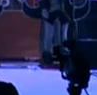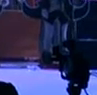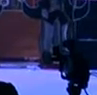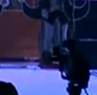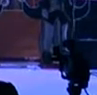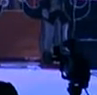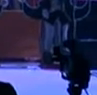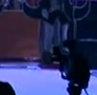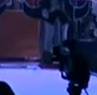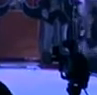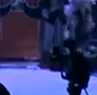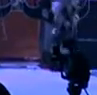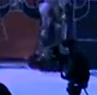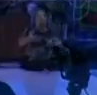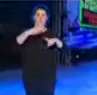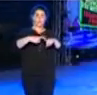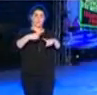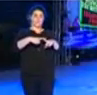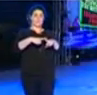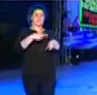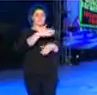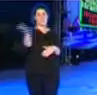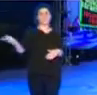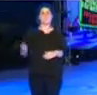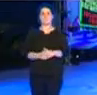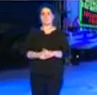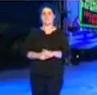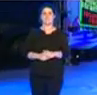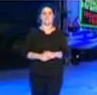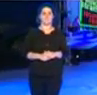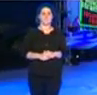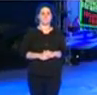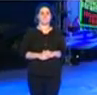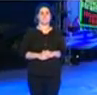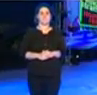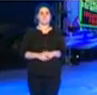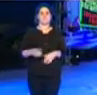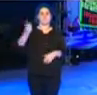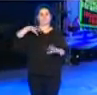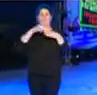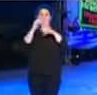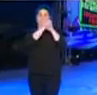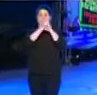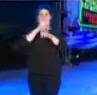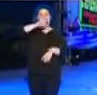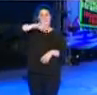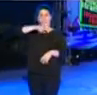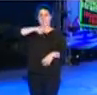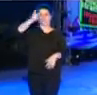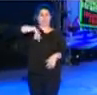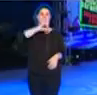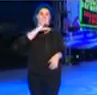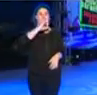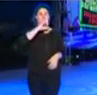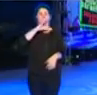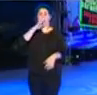estar en este día y en este momento. Vamos a escuchar. Somos la murga infantil Los Castorcitos, encantadísimos de estar otro año más